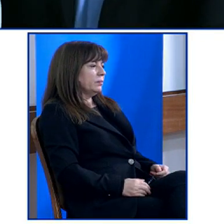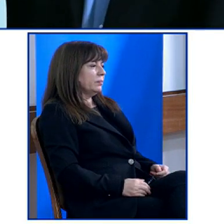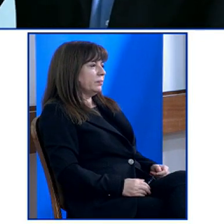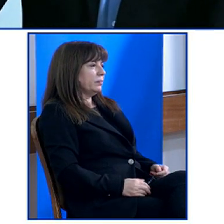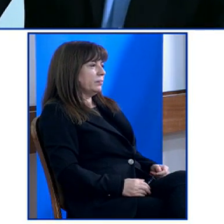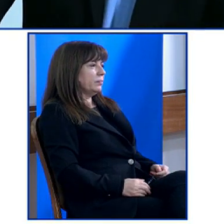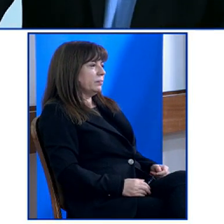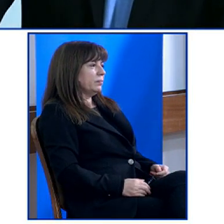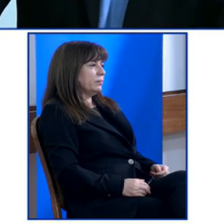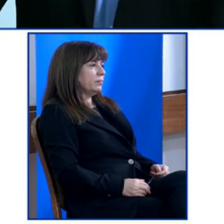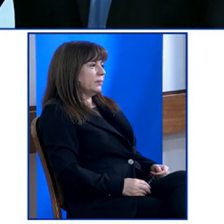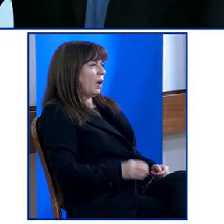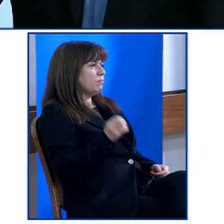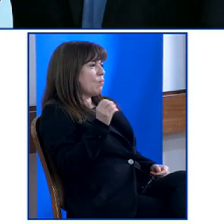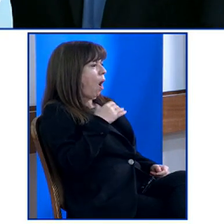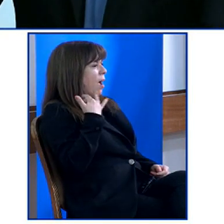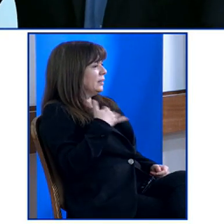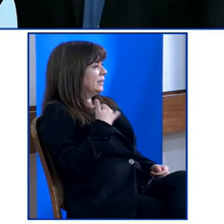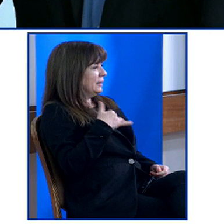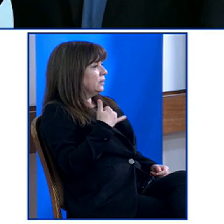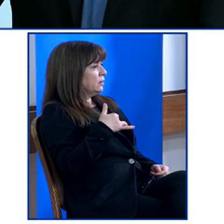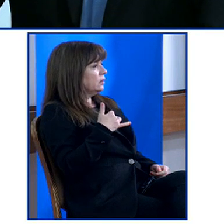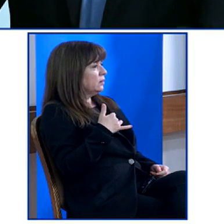Y muy importante,